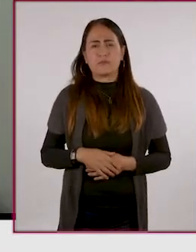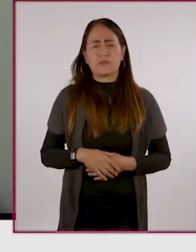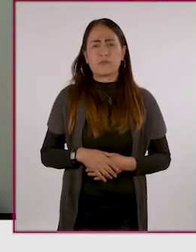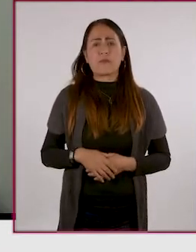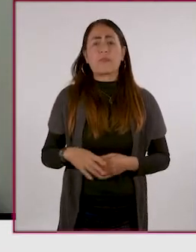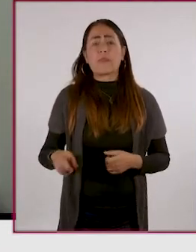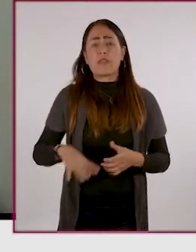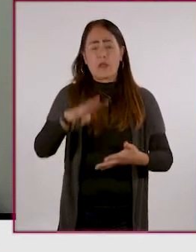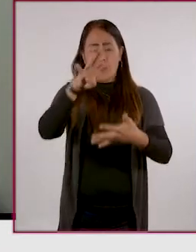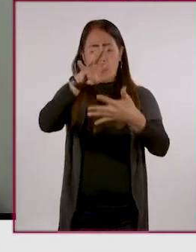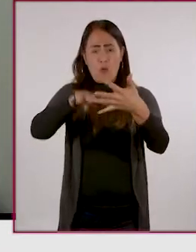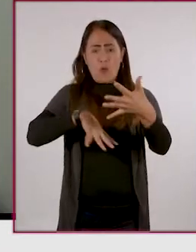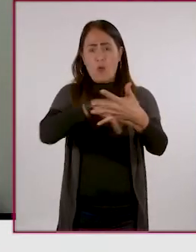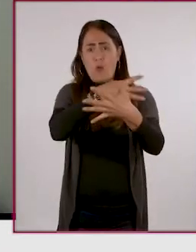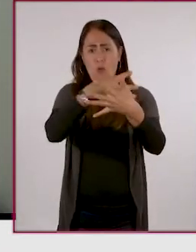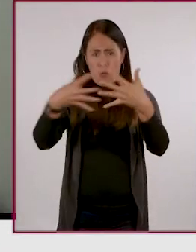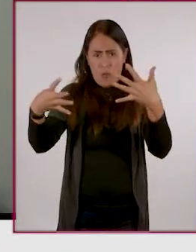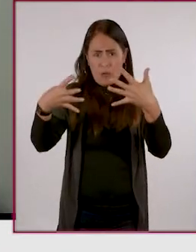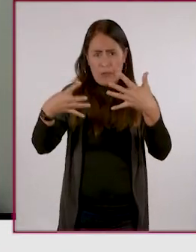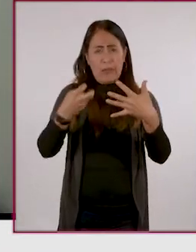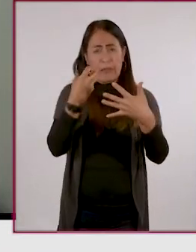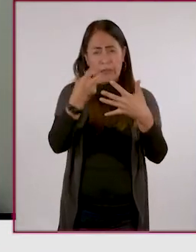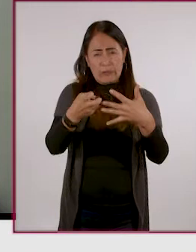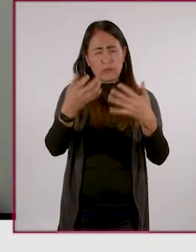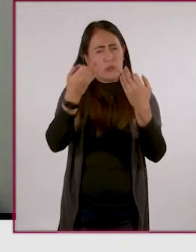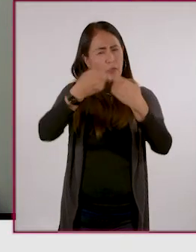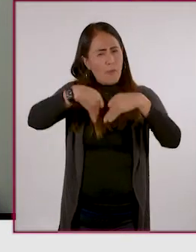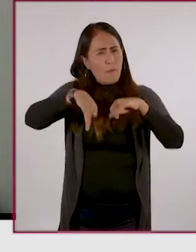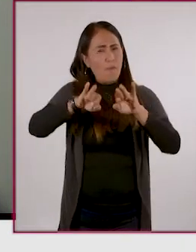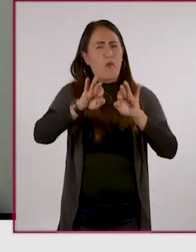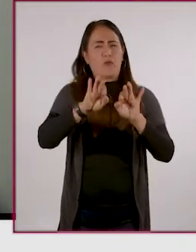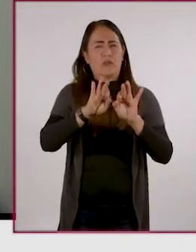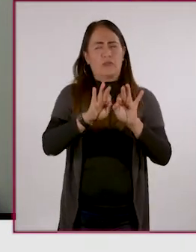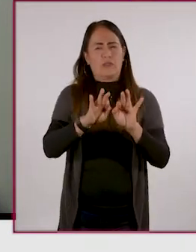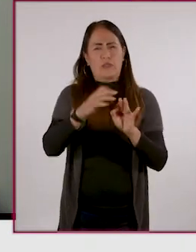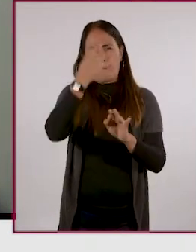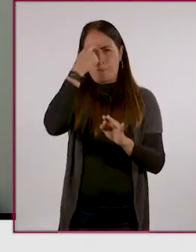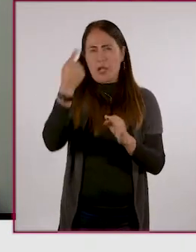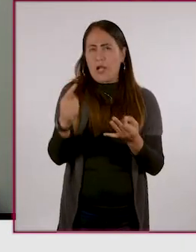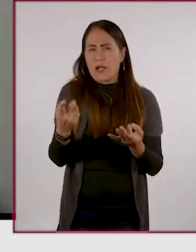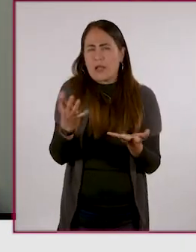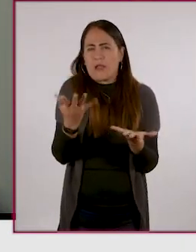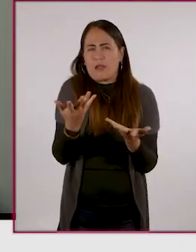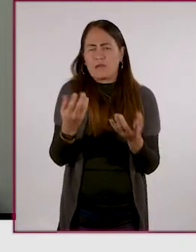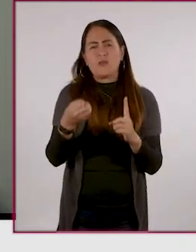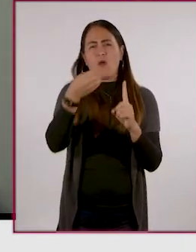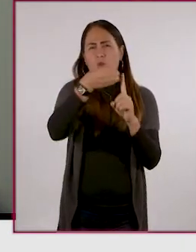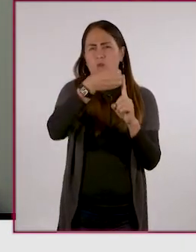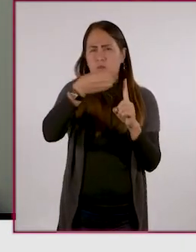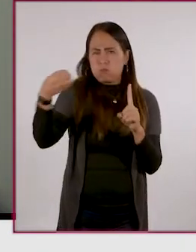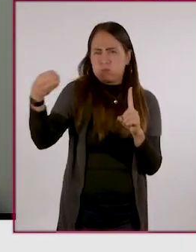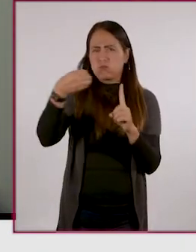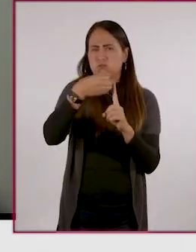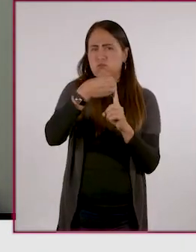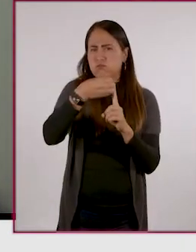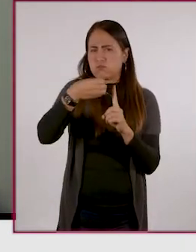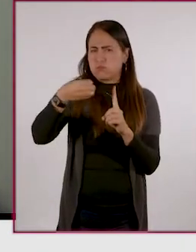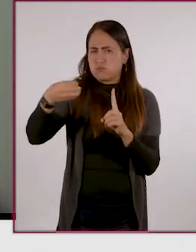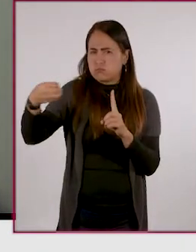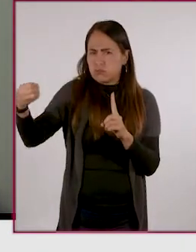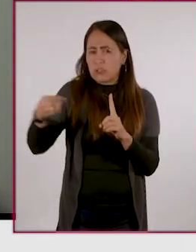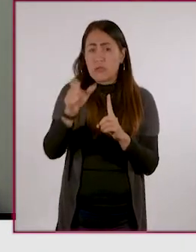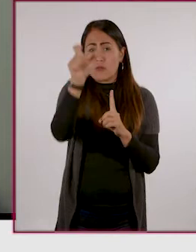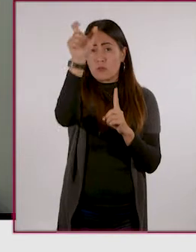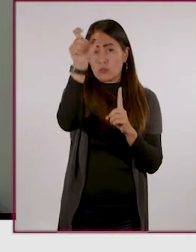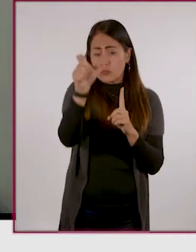creo que primero la primera función básica que la hoja de cálculo se debe de conocer es la organización, ¿no? O